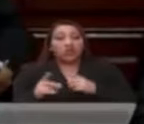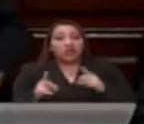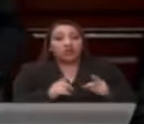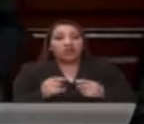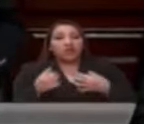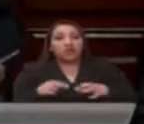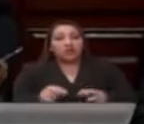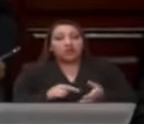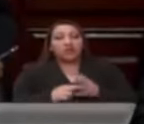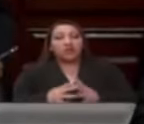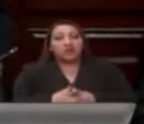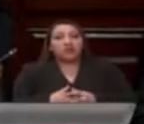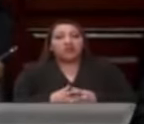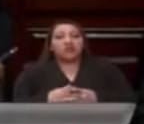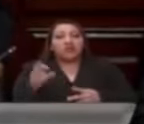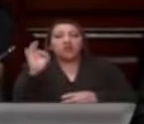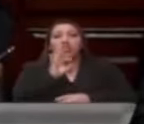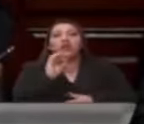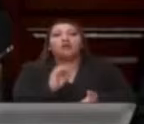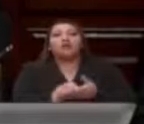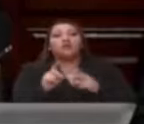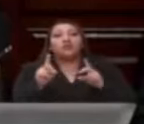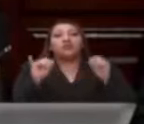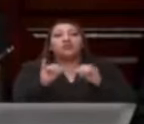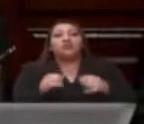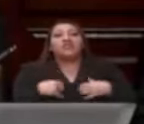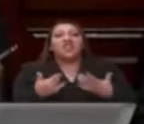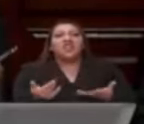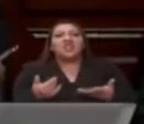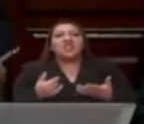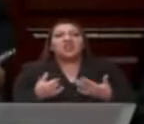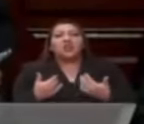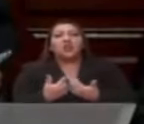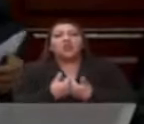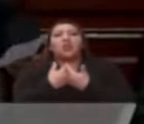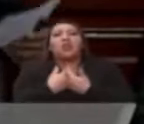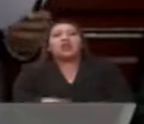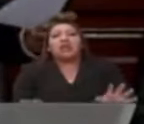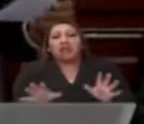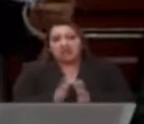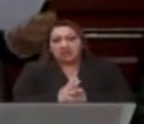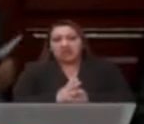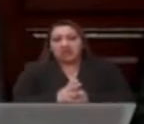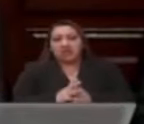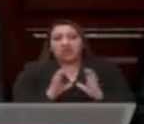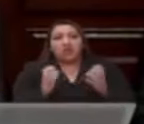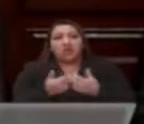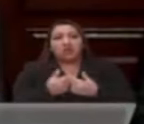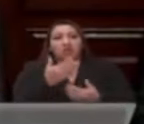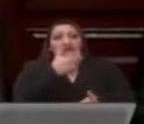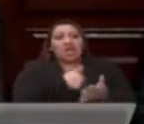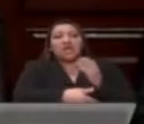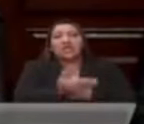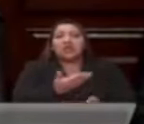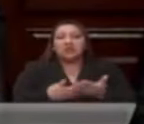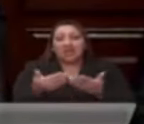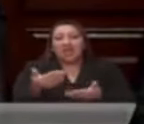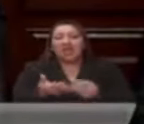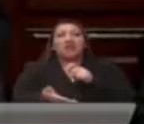debate ha permitido que nunca más una investidura tiene que ser un rito simbólico o que el Parlamento es una mesa de